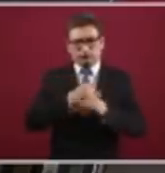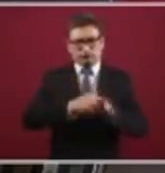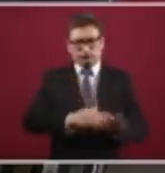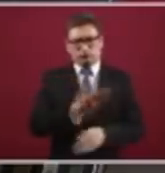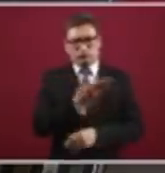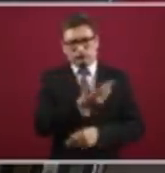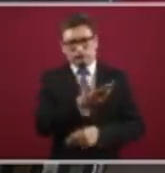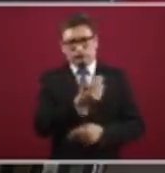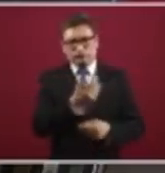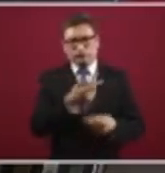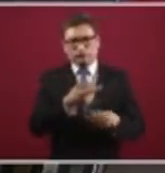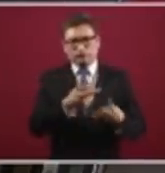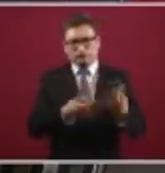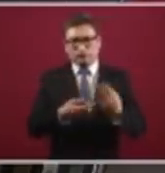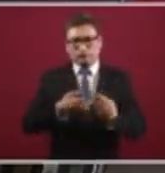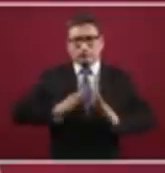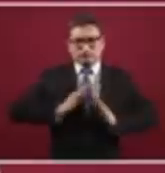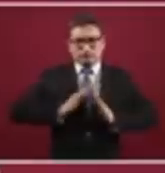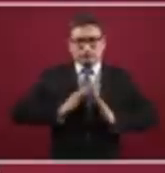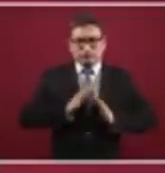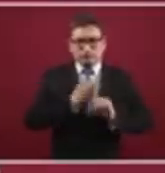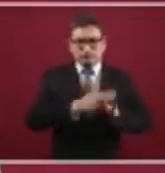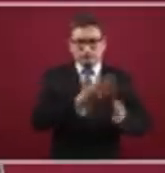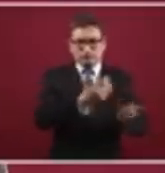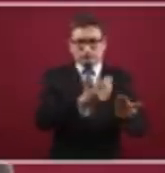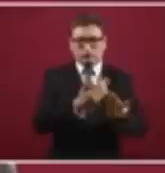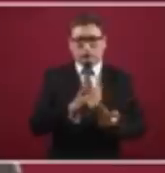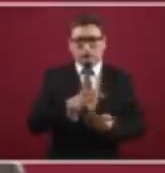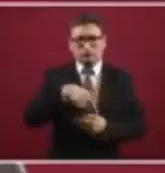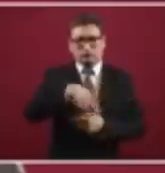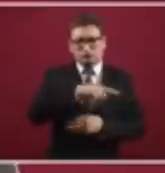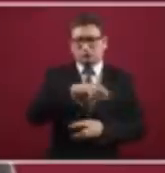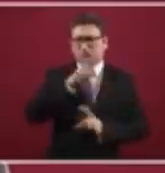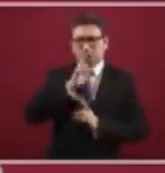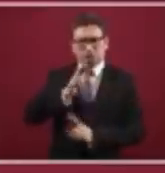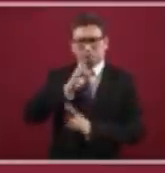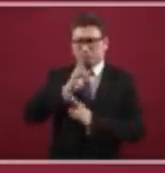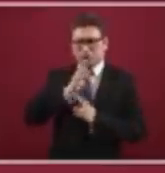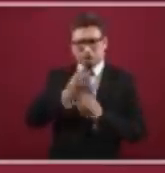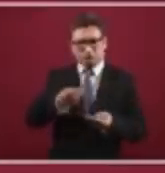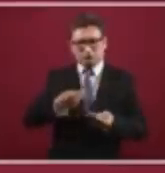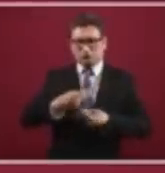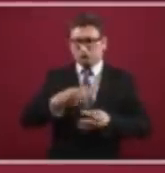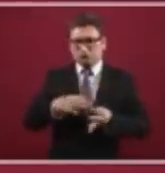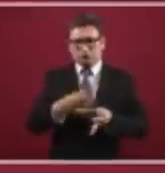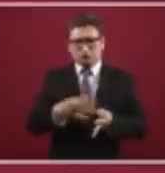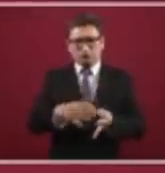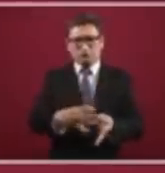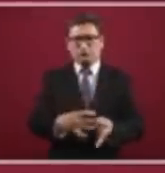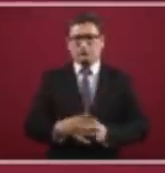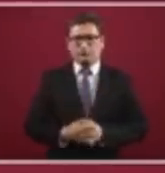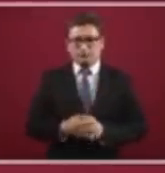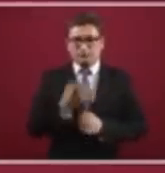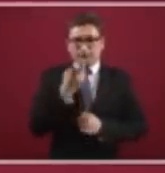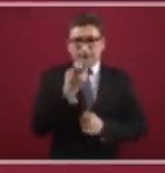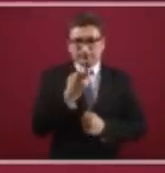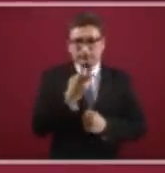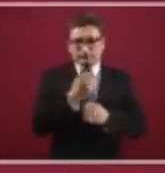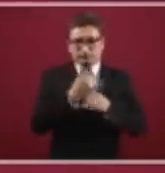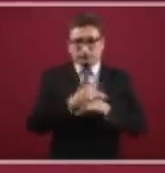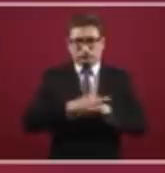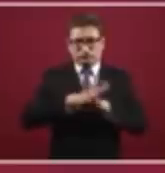presentado al aceite de la defensa nacional han sido respondidos forman parte ya de la